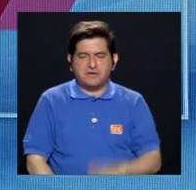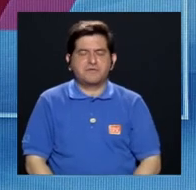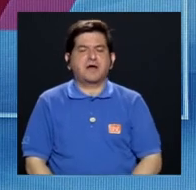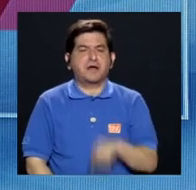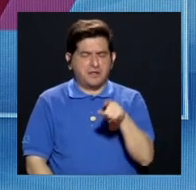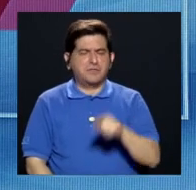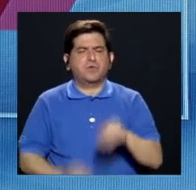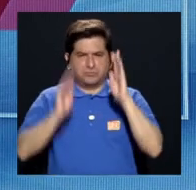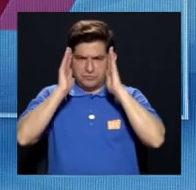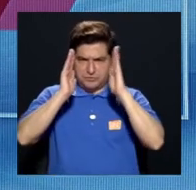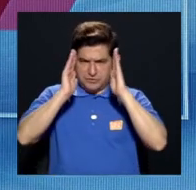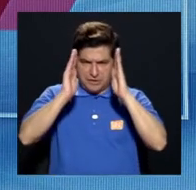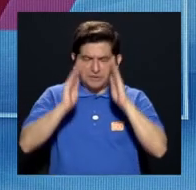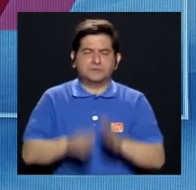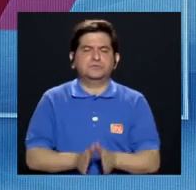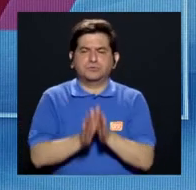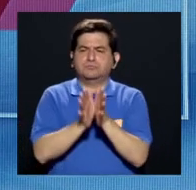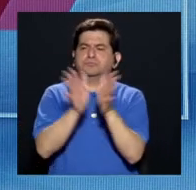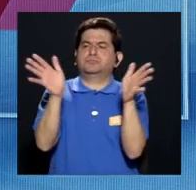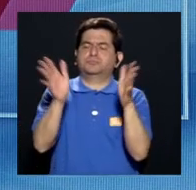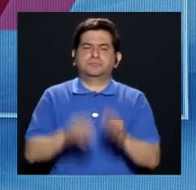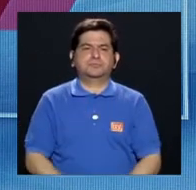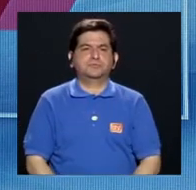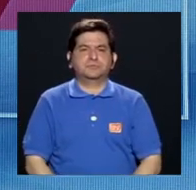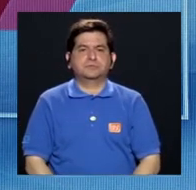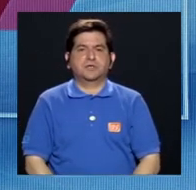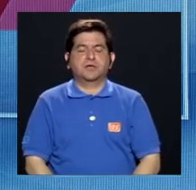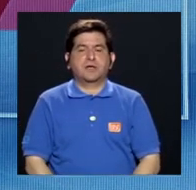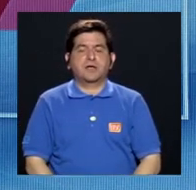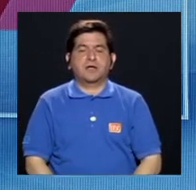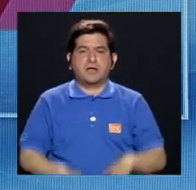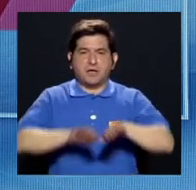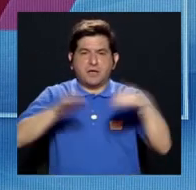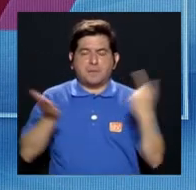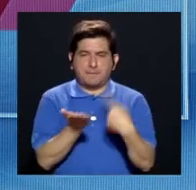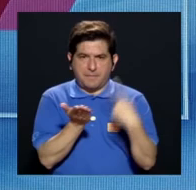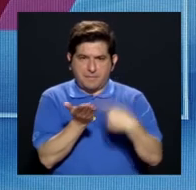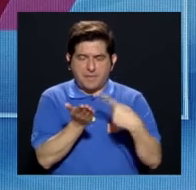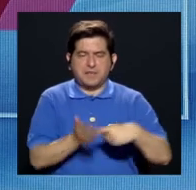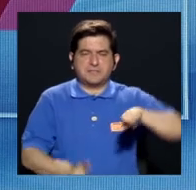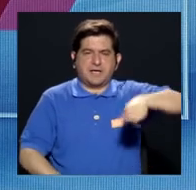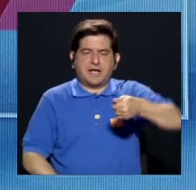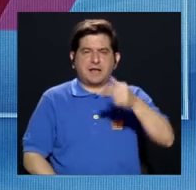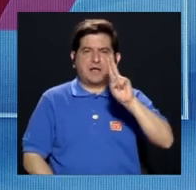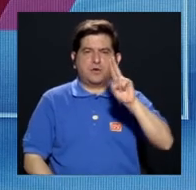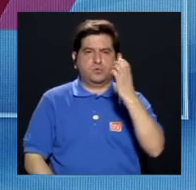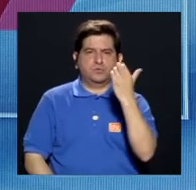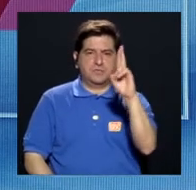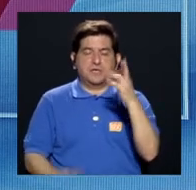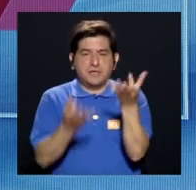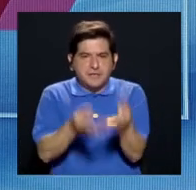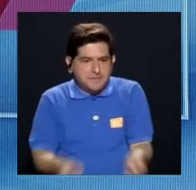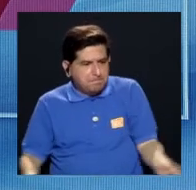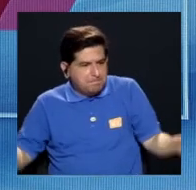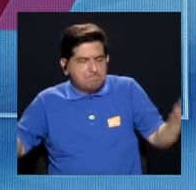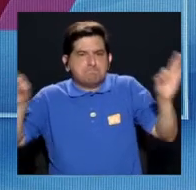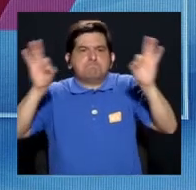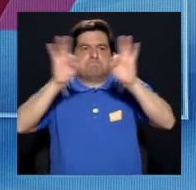de mucha cobertura. En Sobre la Mesa, en el canal UCR, tenemos el más